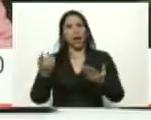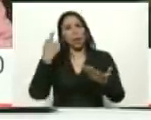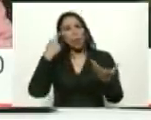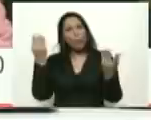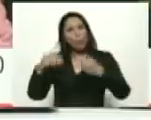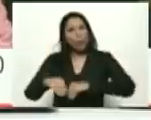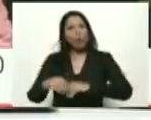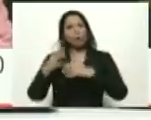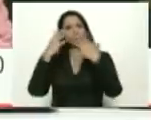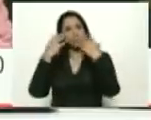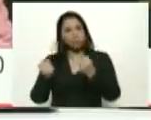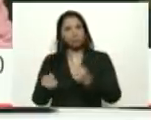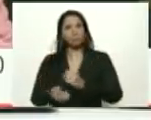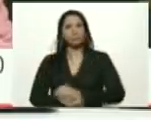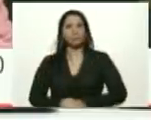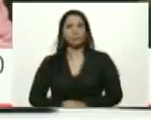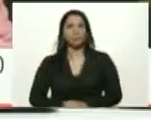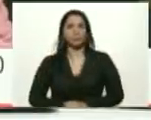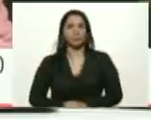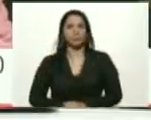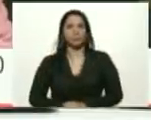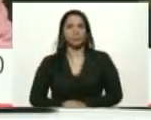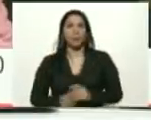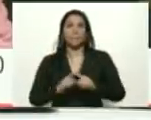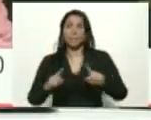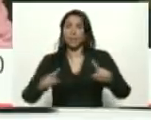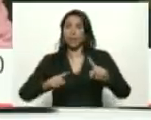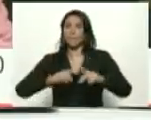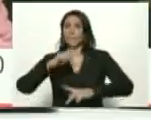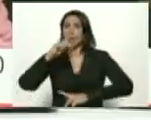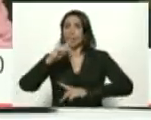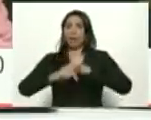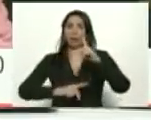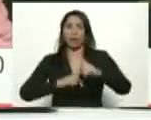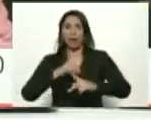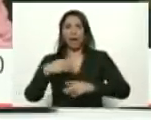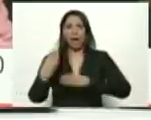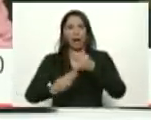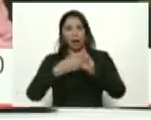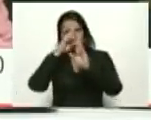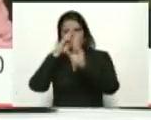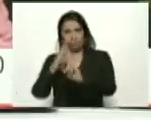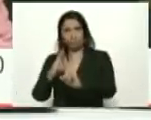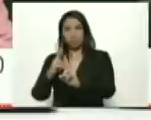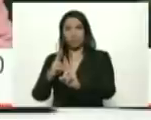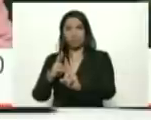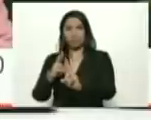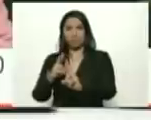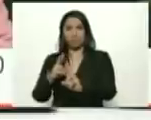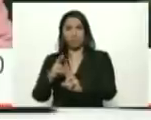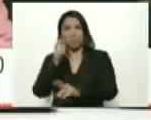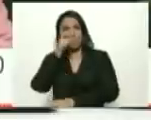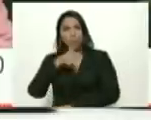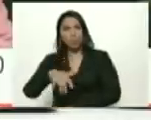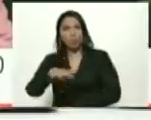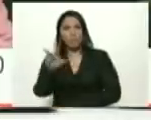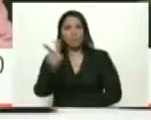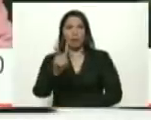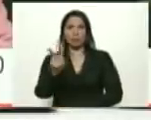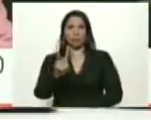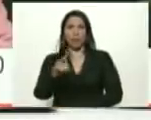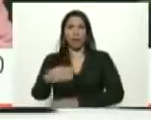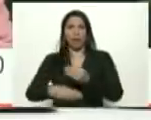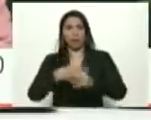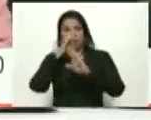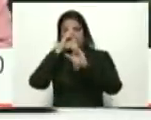de entendimiento, pero con un plan de hacer respetar al pueblo de Venezuela, de hacer